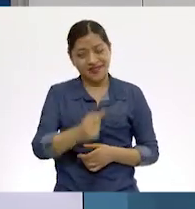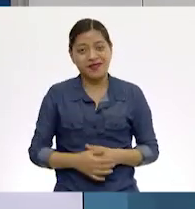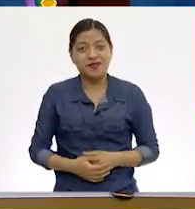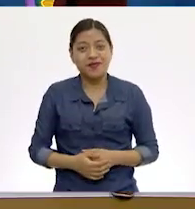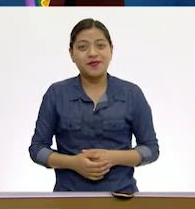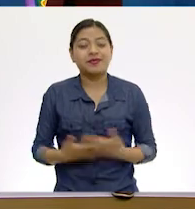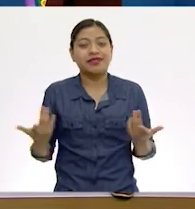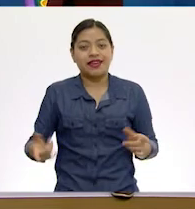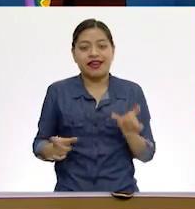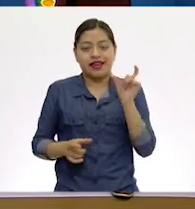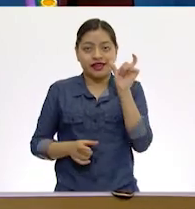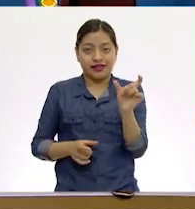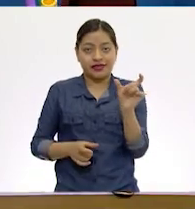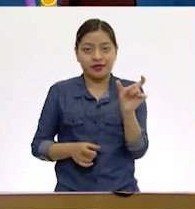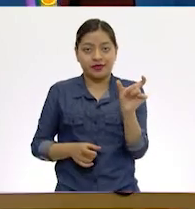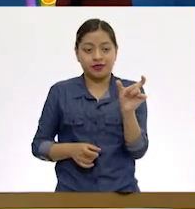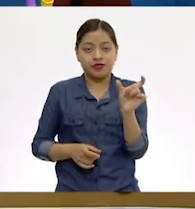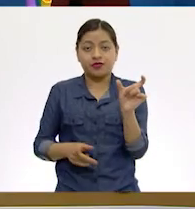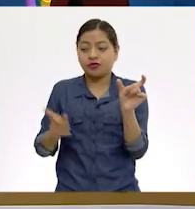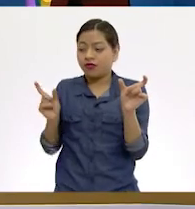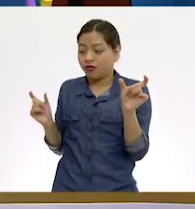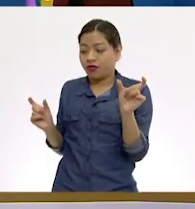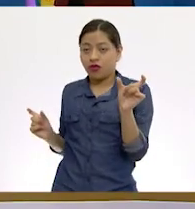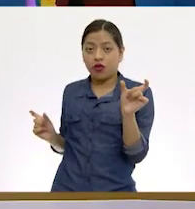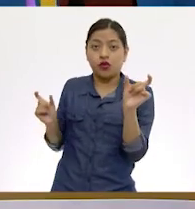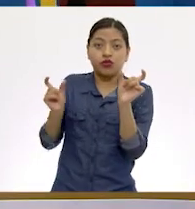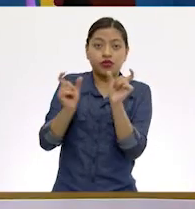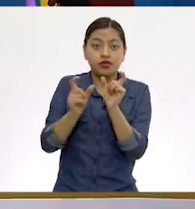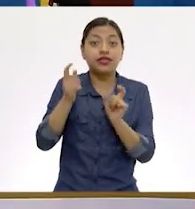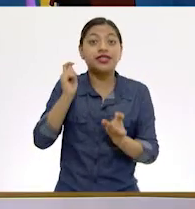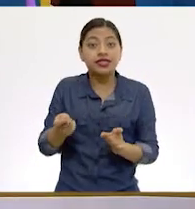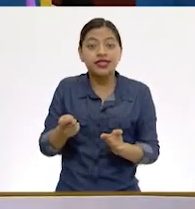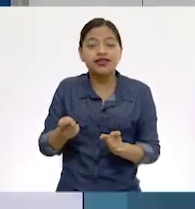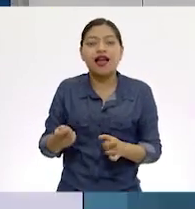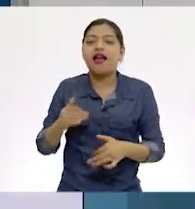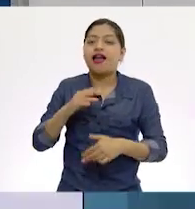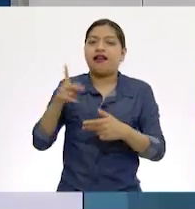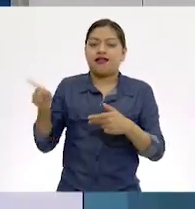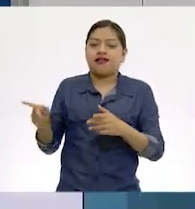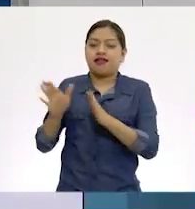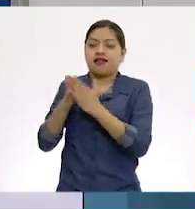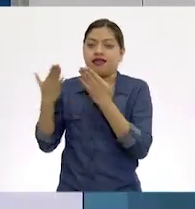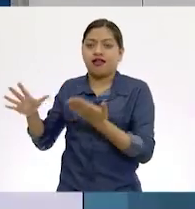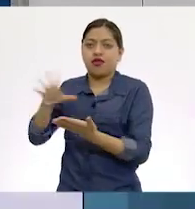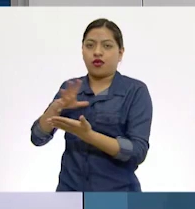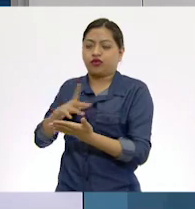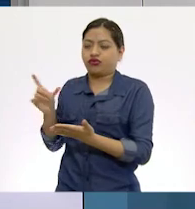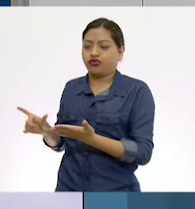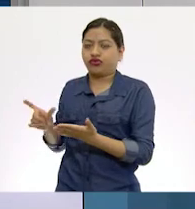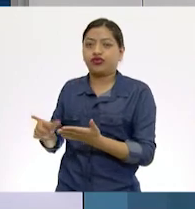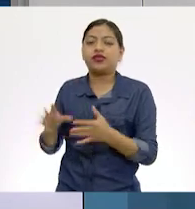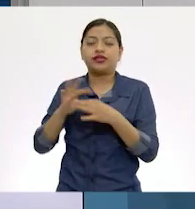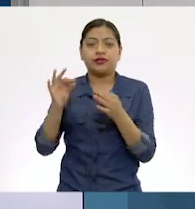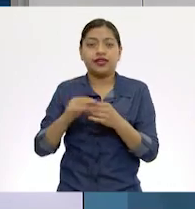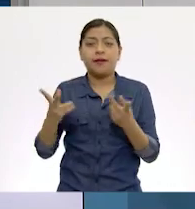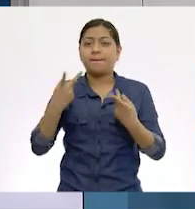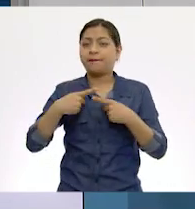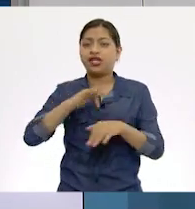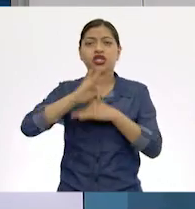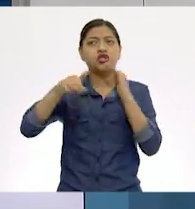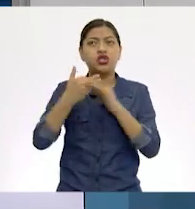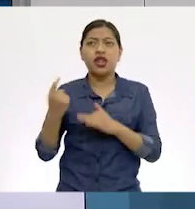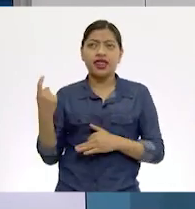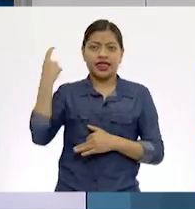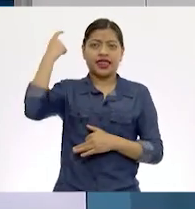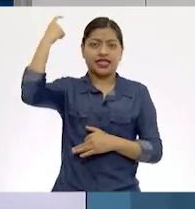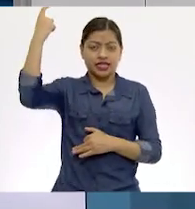bien, la cita textual sería, como dijimos, todas las personas grandes han sido niños antes. La